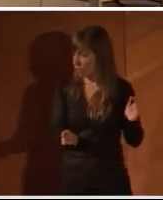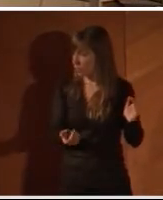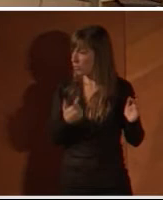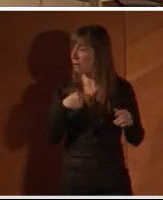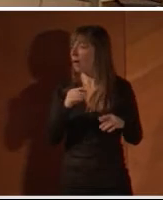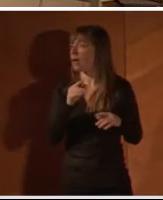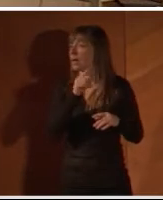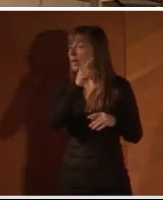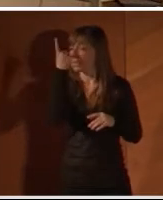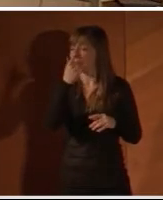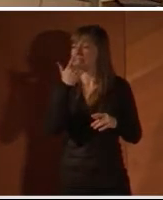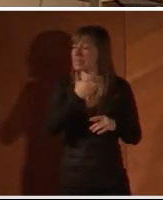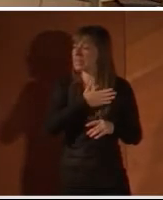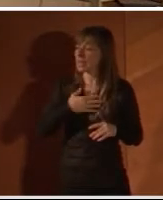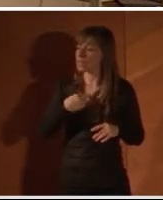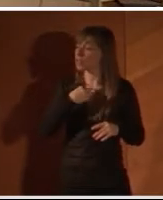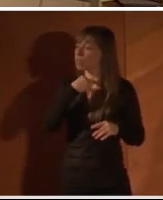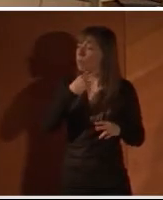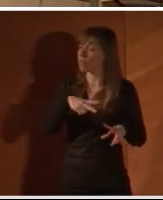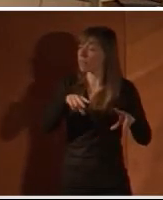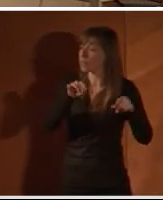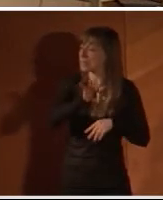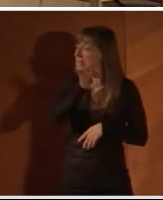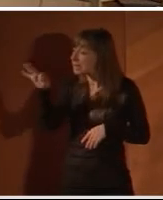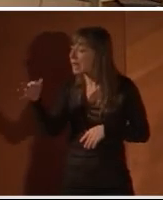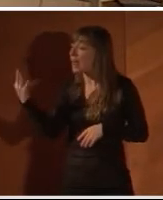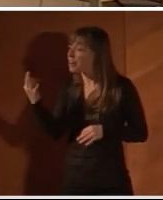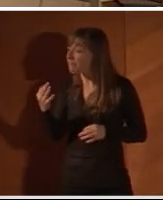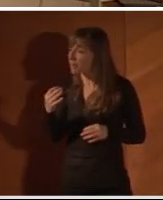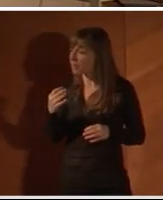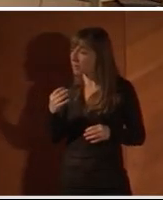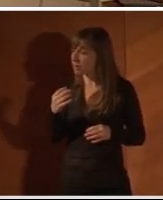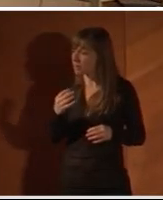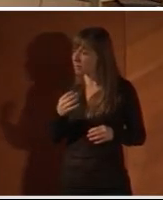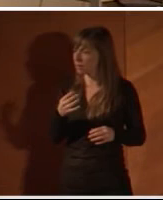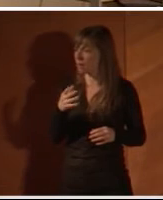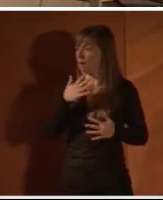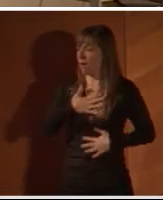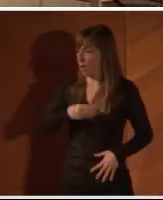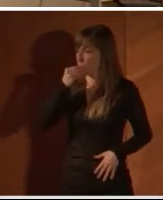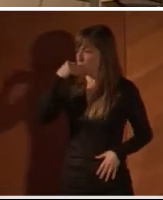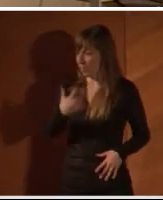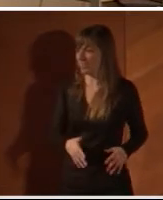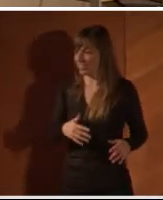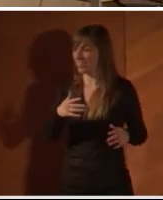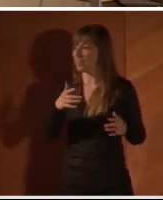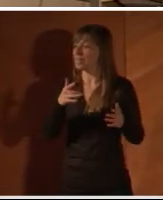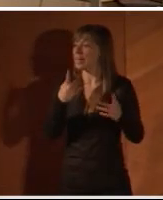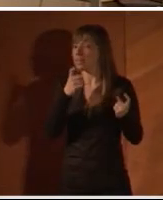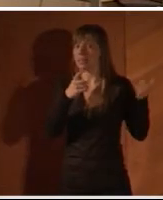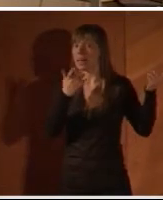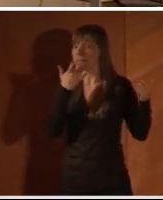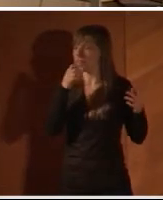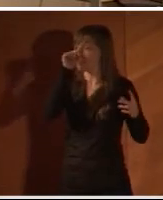para ceder el turno de palabra tenéis que apagar el micro. Vosotros intervenís y una vez hayáis terminado, apagáis el